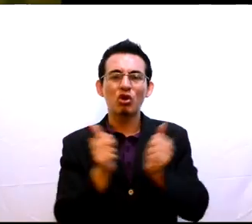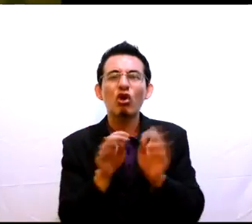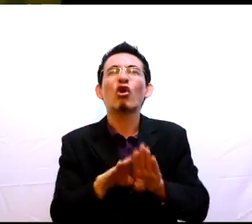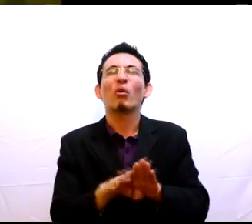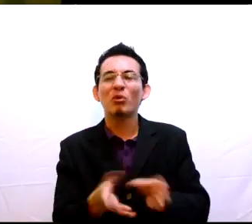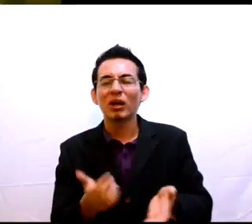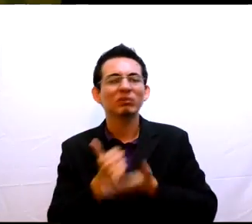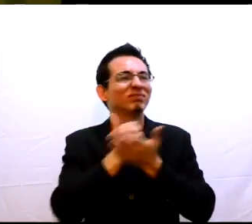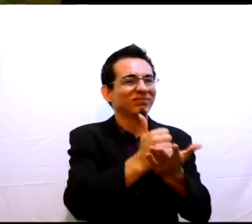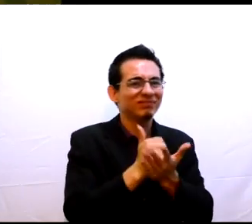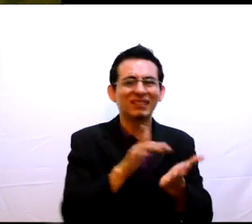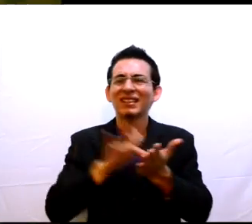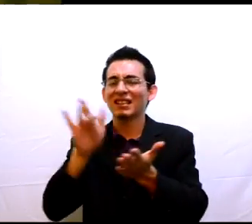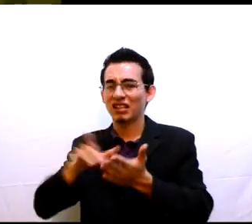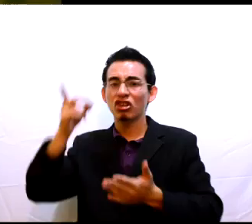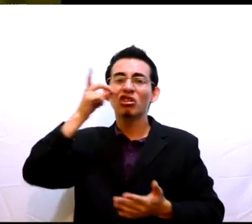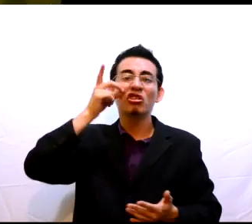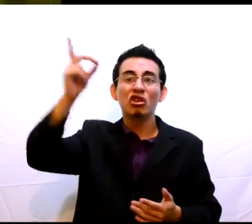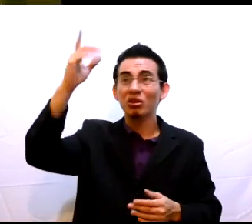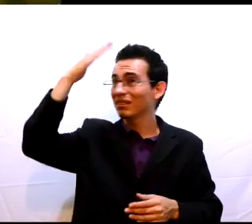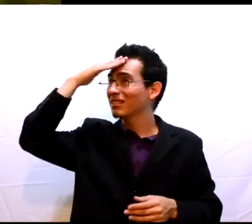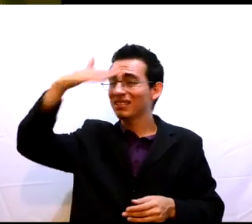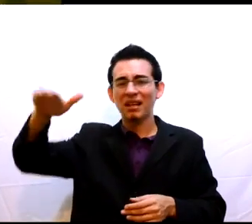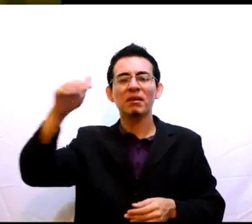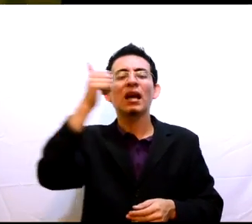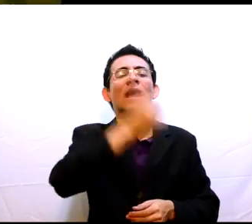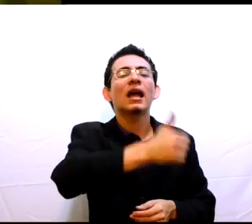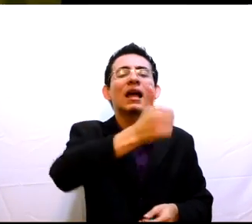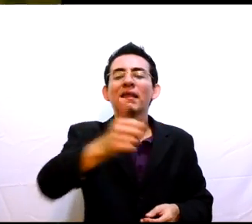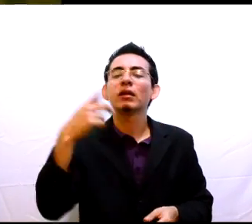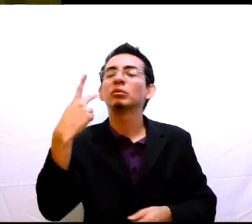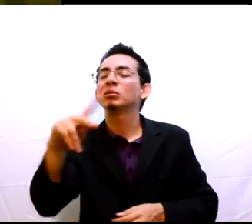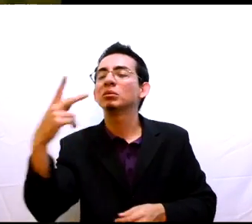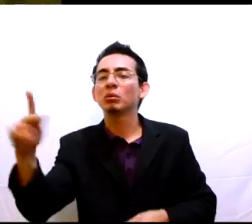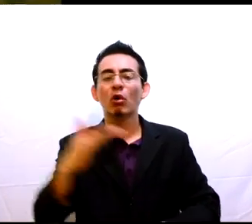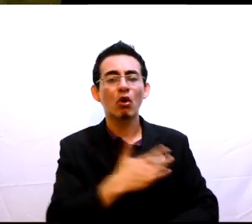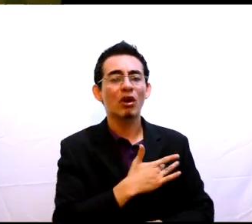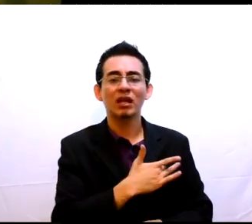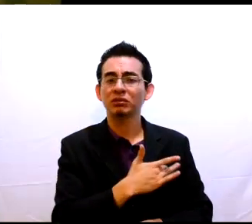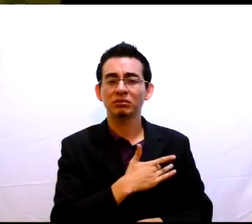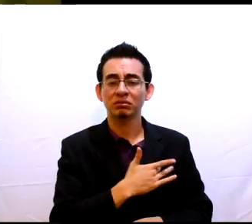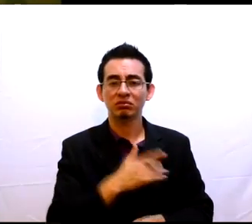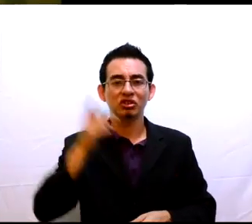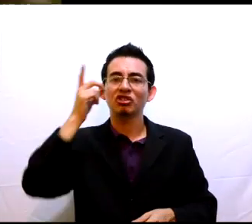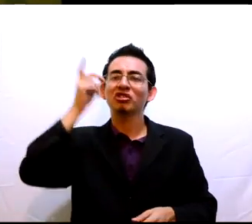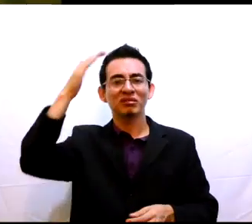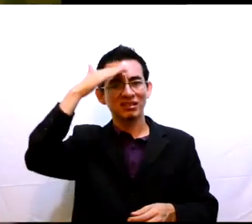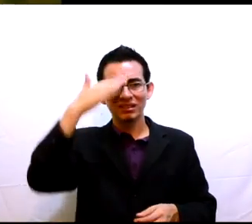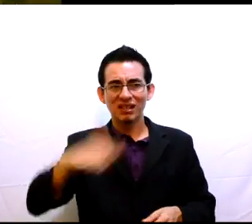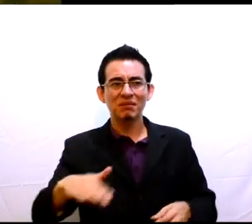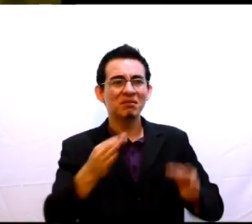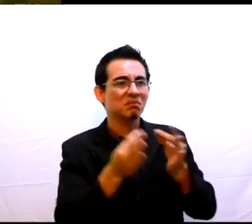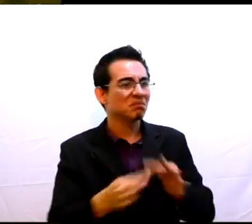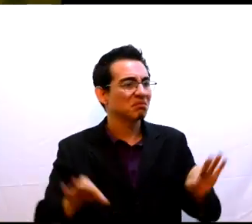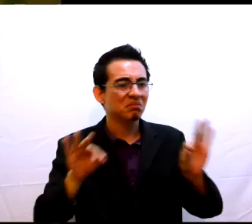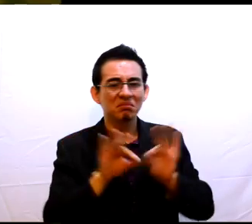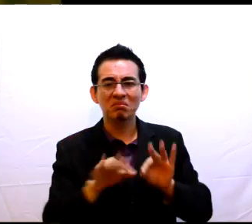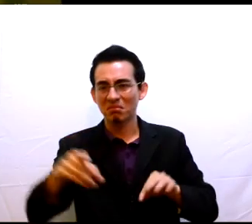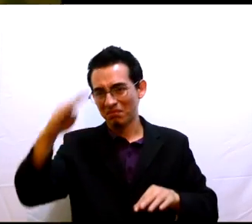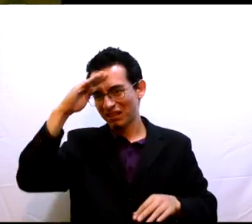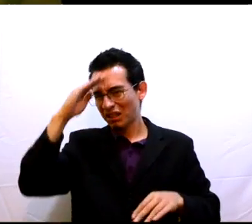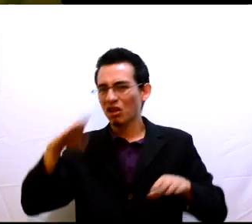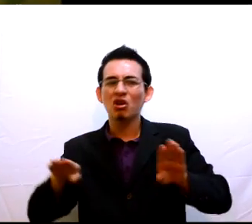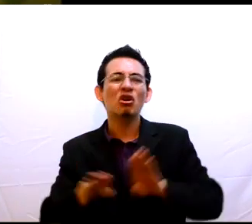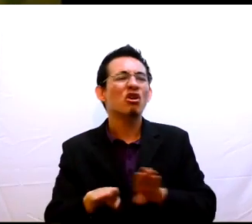vuestros corazones porque lo que los hombres tienen por sublime delante de dios es abominación